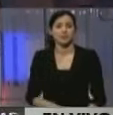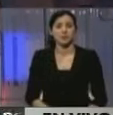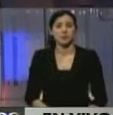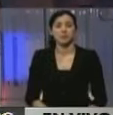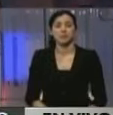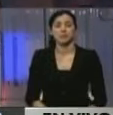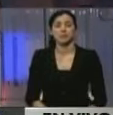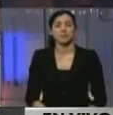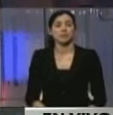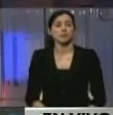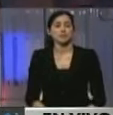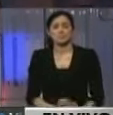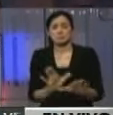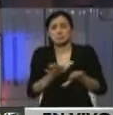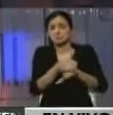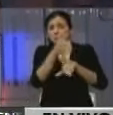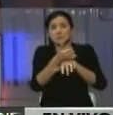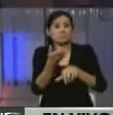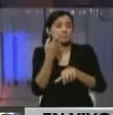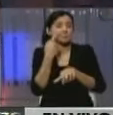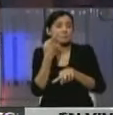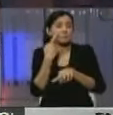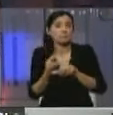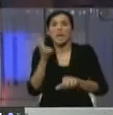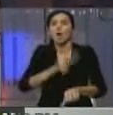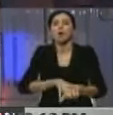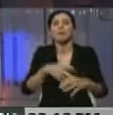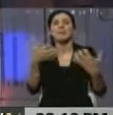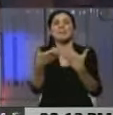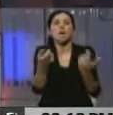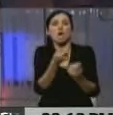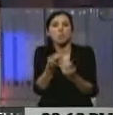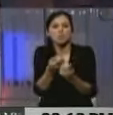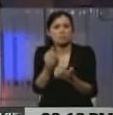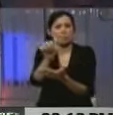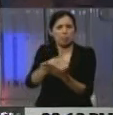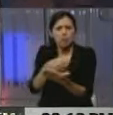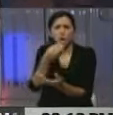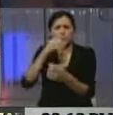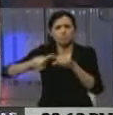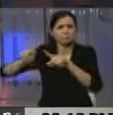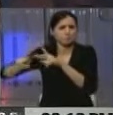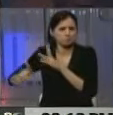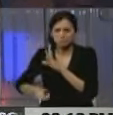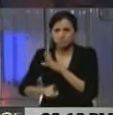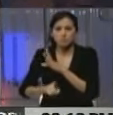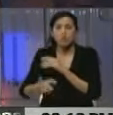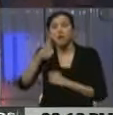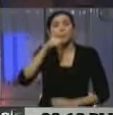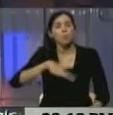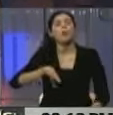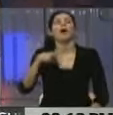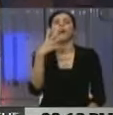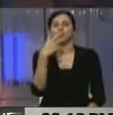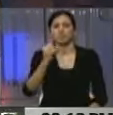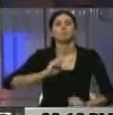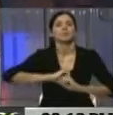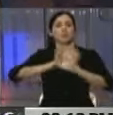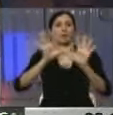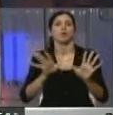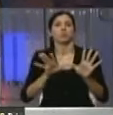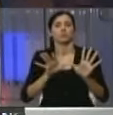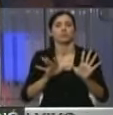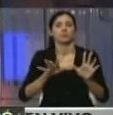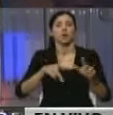y del frente principal, que es la guerra económica. La guerra no convencional que nuestro pueblo cada vez entiende con mayor claridad, la